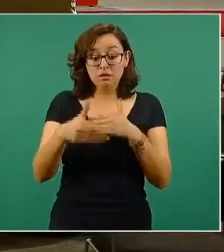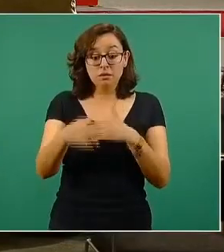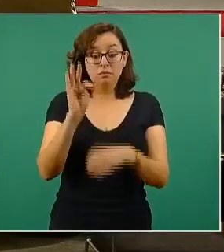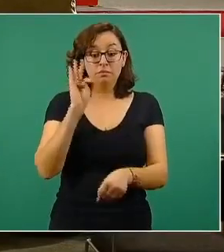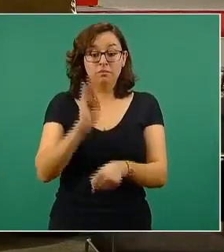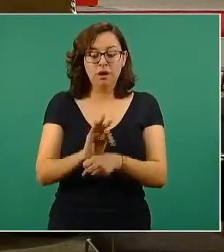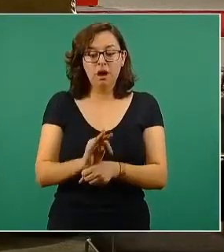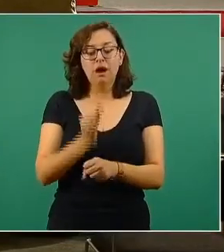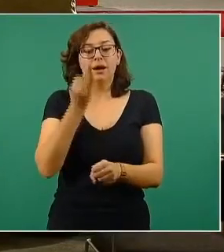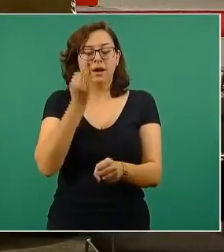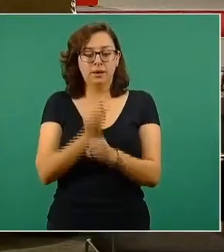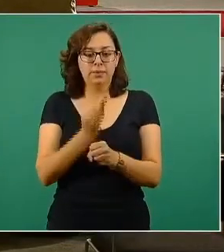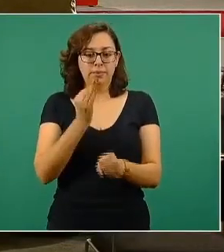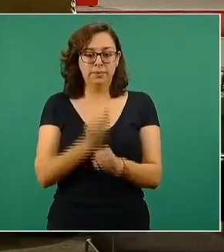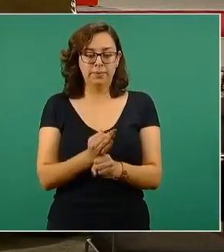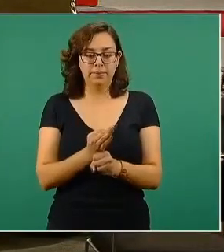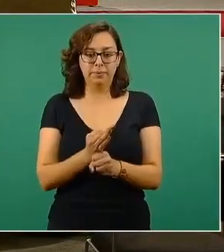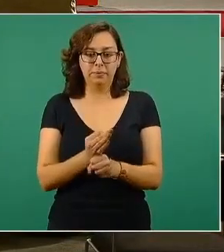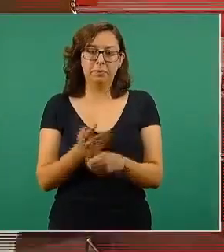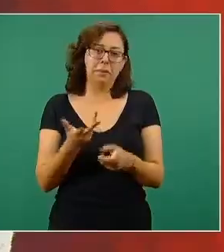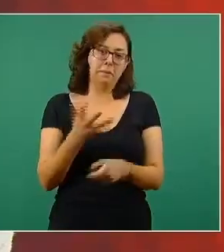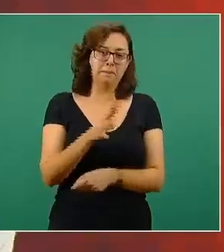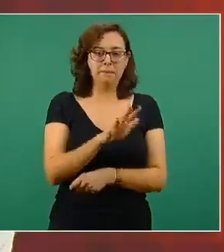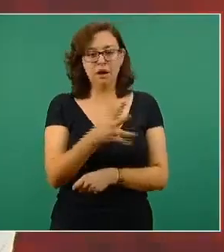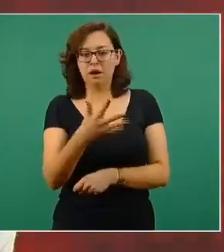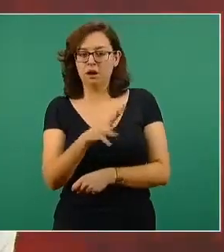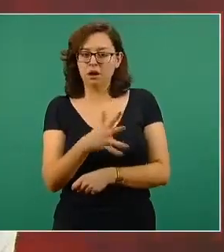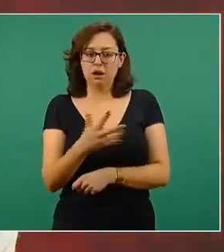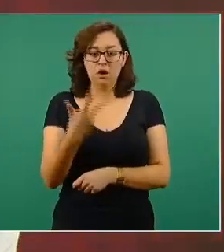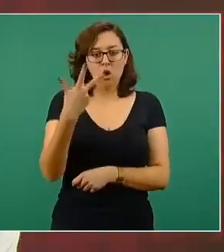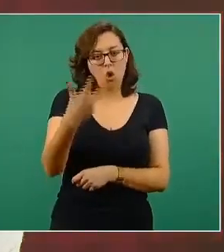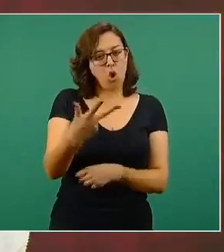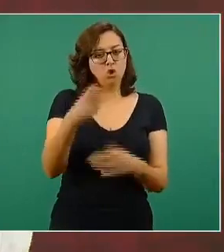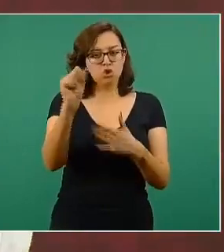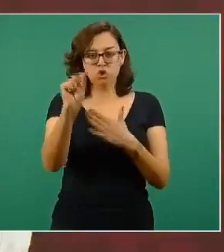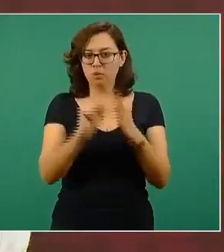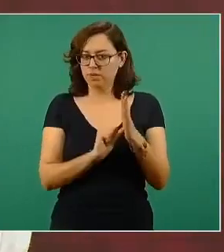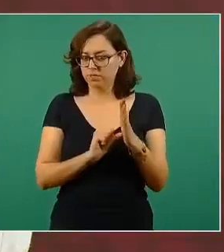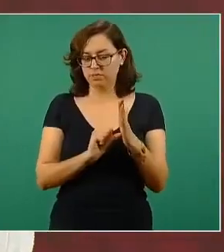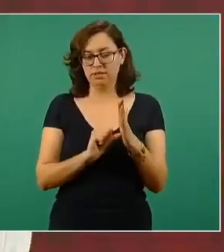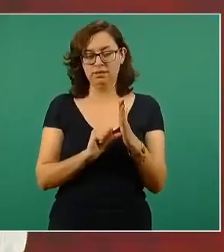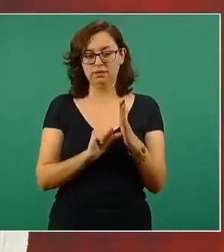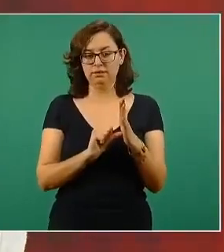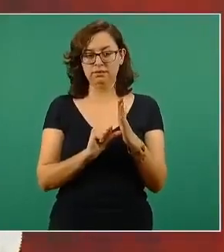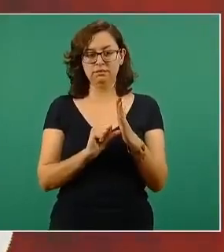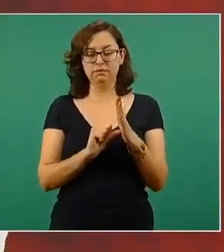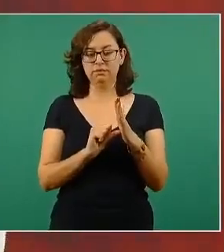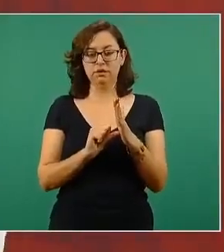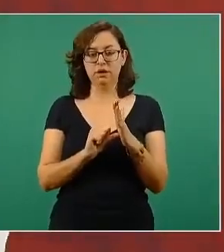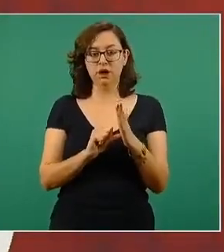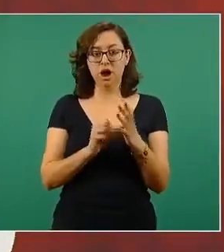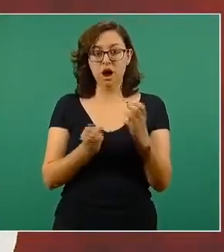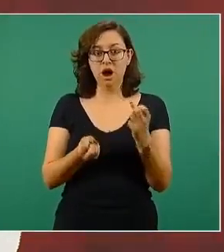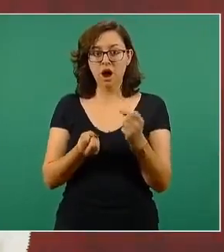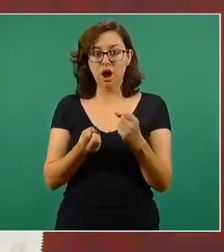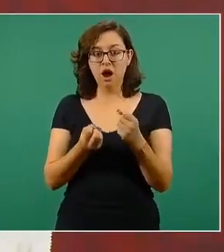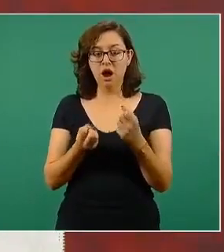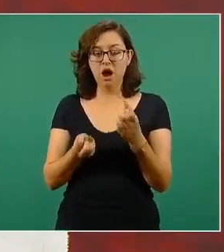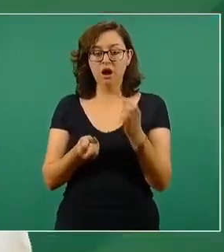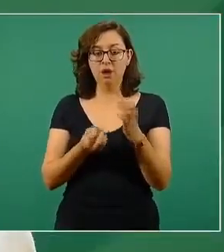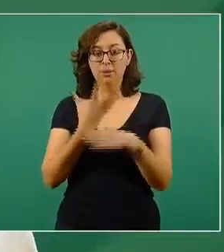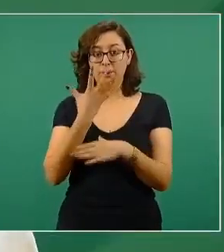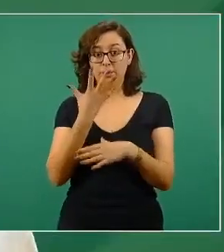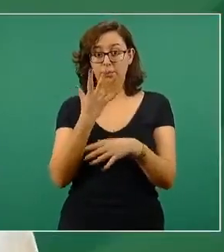en el mundo que la inmunidad dura un poco más de 8 meses. No conocemos que haya una actualización sobre la